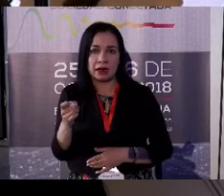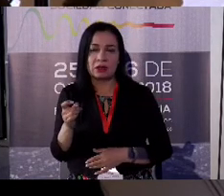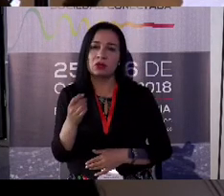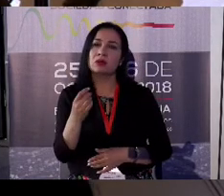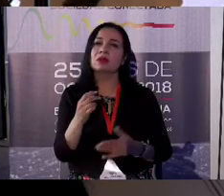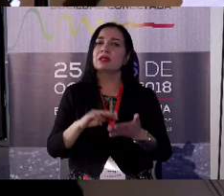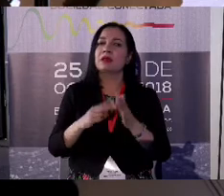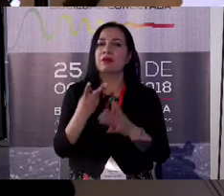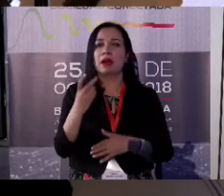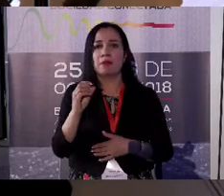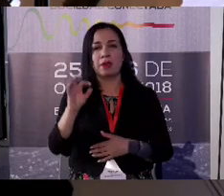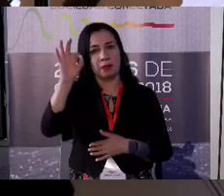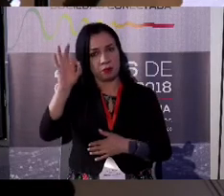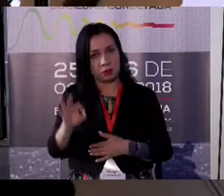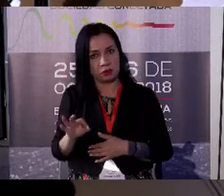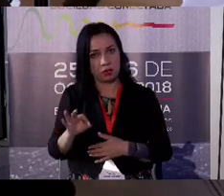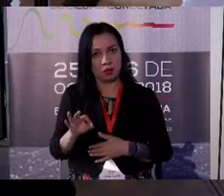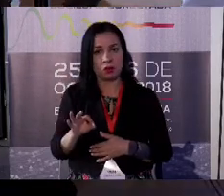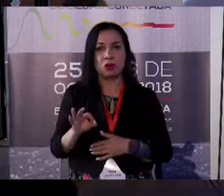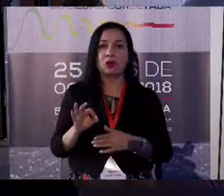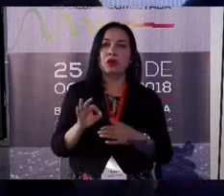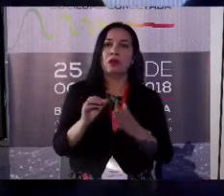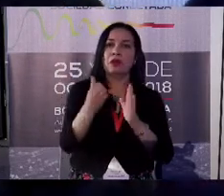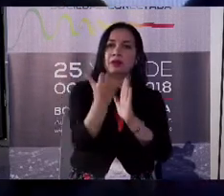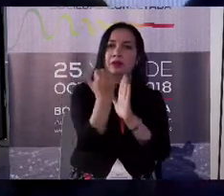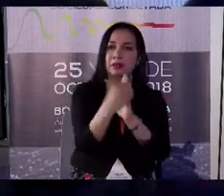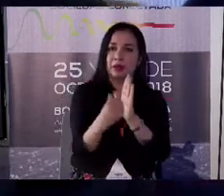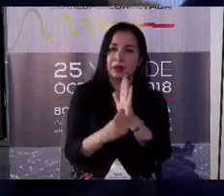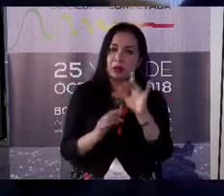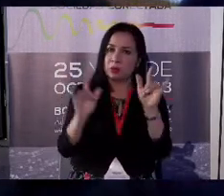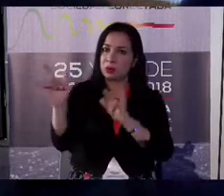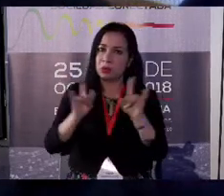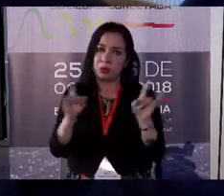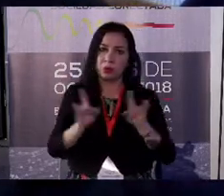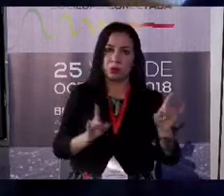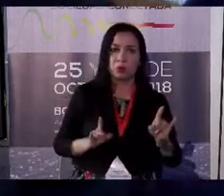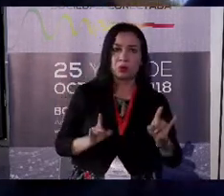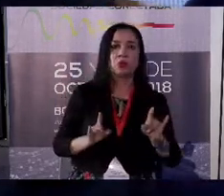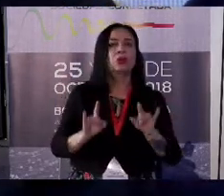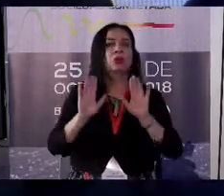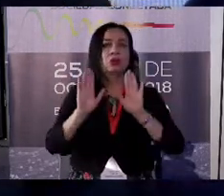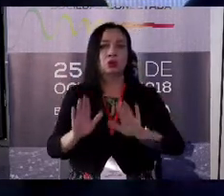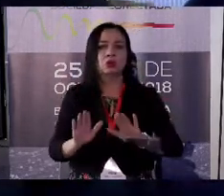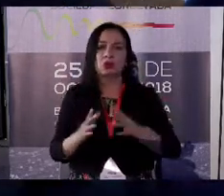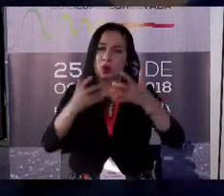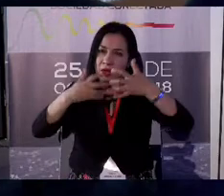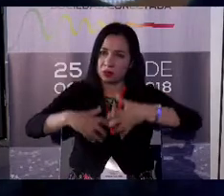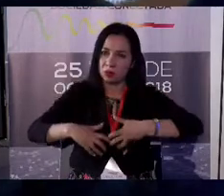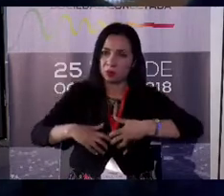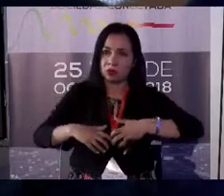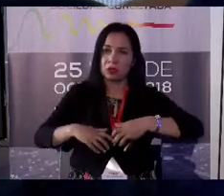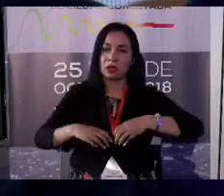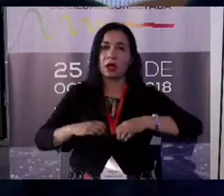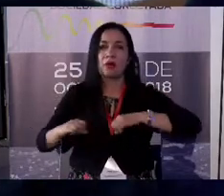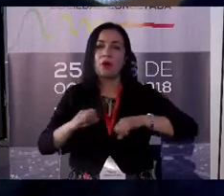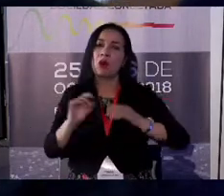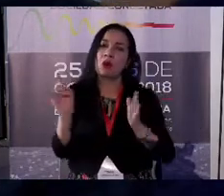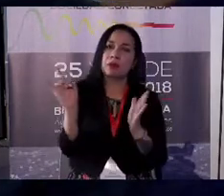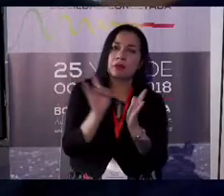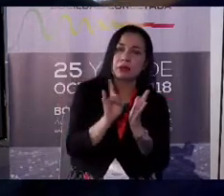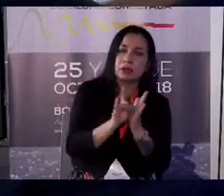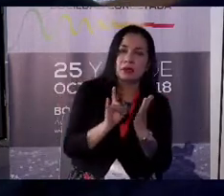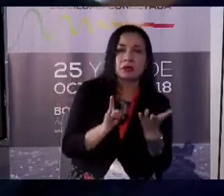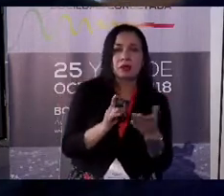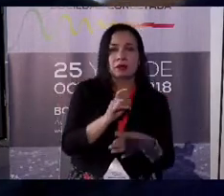datos. Pero no es un negocio de la industria móvil, ese es un mito. Realmente, claro, los consumidores, los operadores se